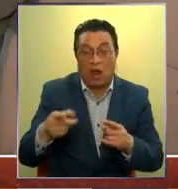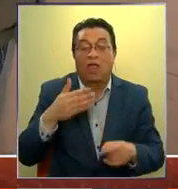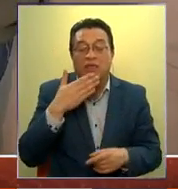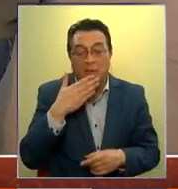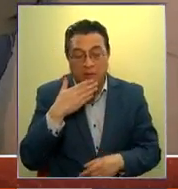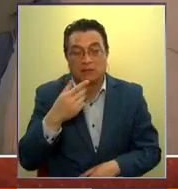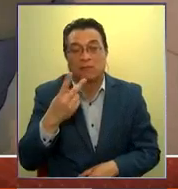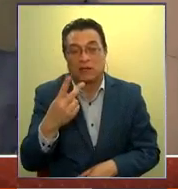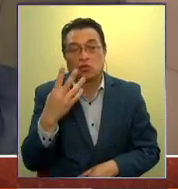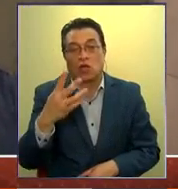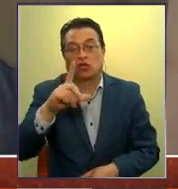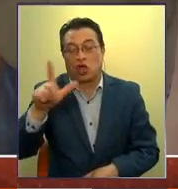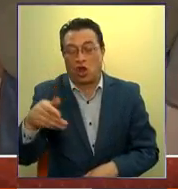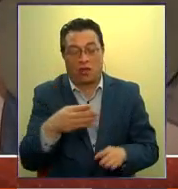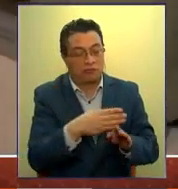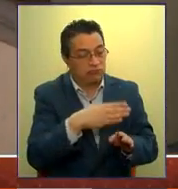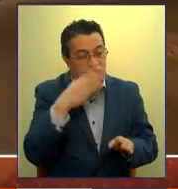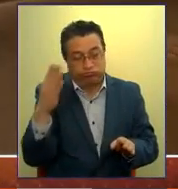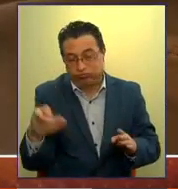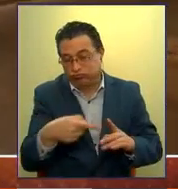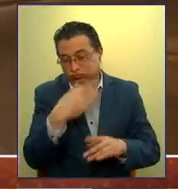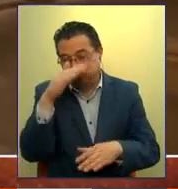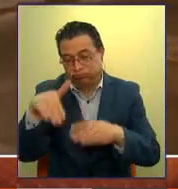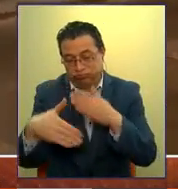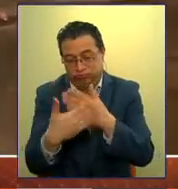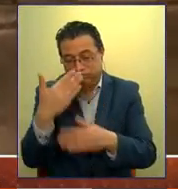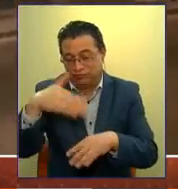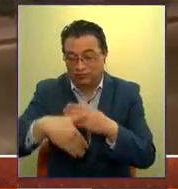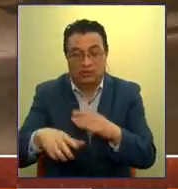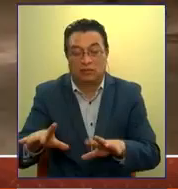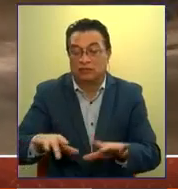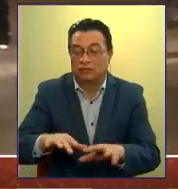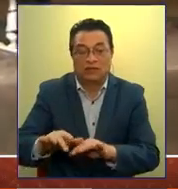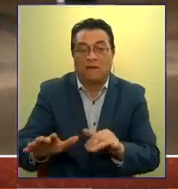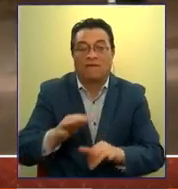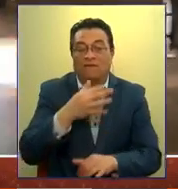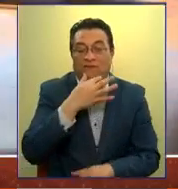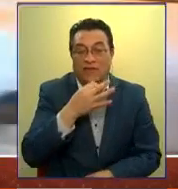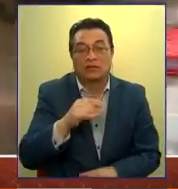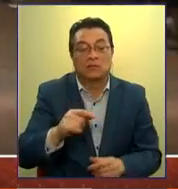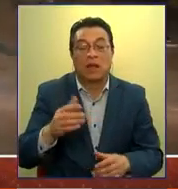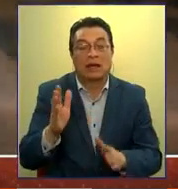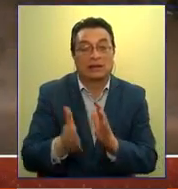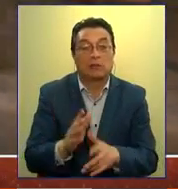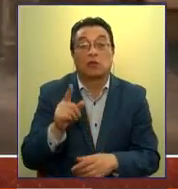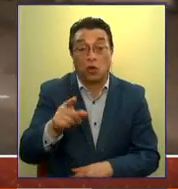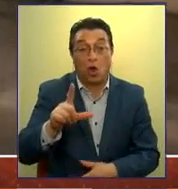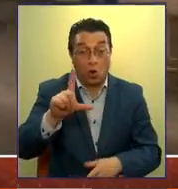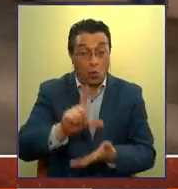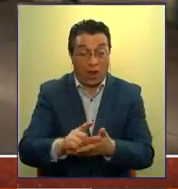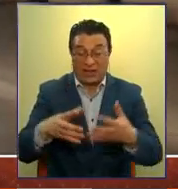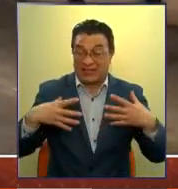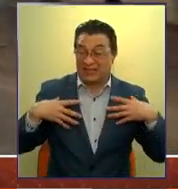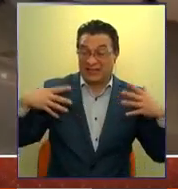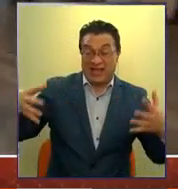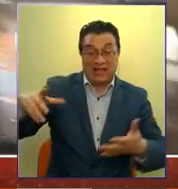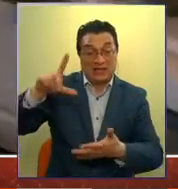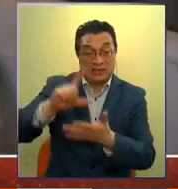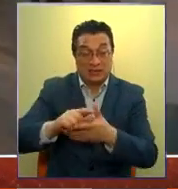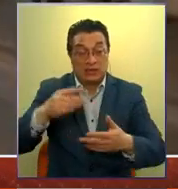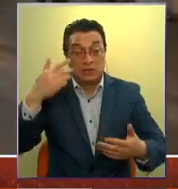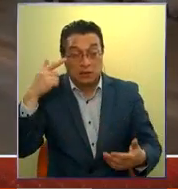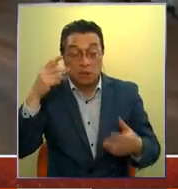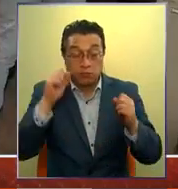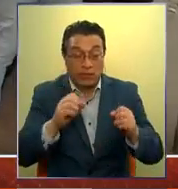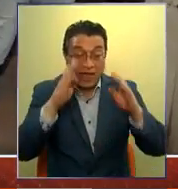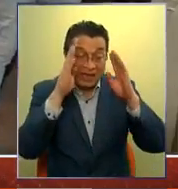tanto, también un llamado a la calma a las personas, porque hay tiempo para hacer el trámite. Ya, pero ¿se está pensando en algún lugar grande, masivo, para poder